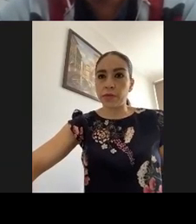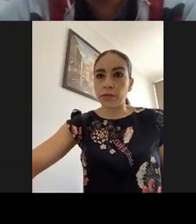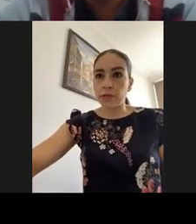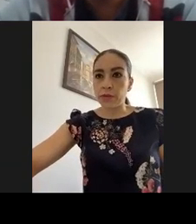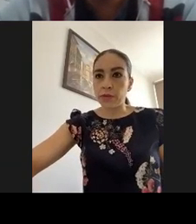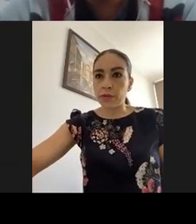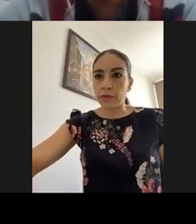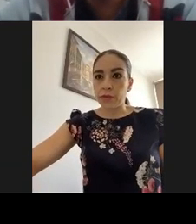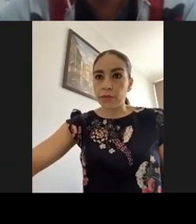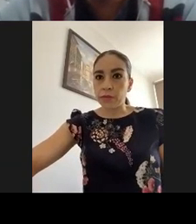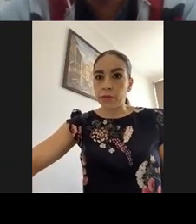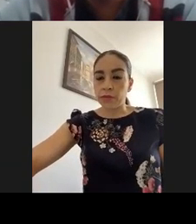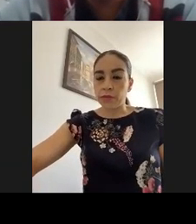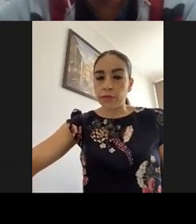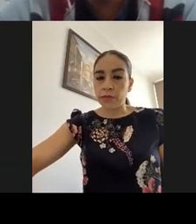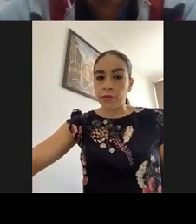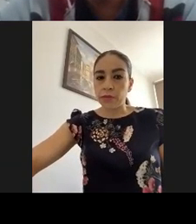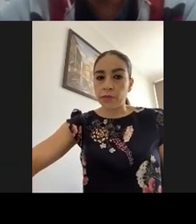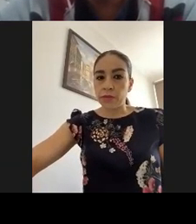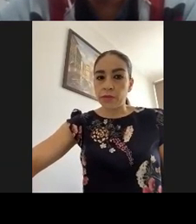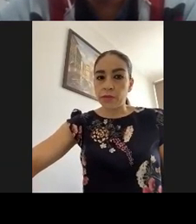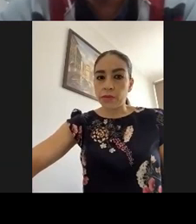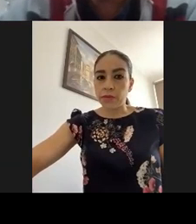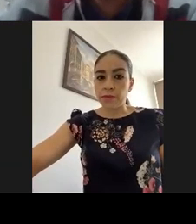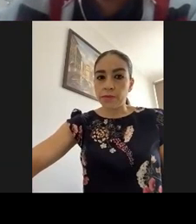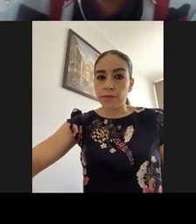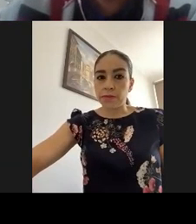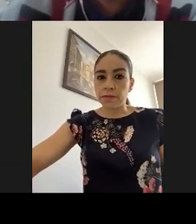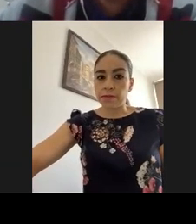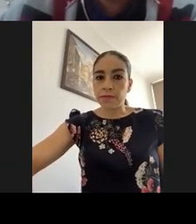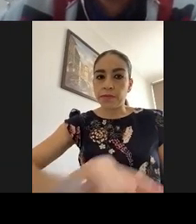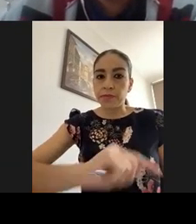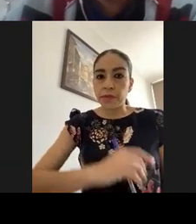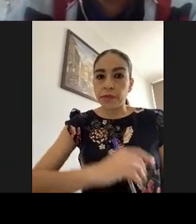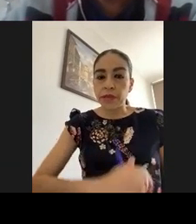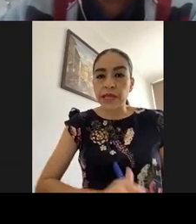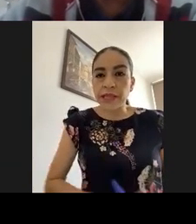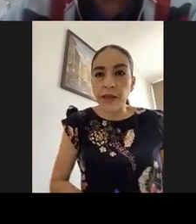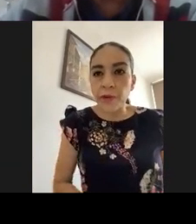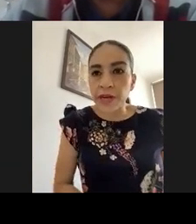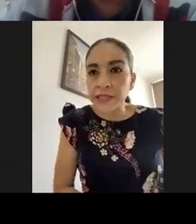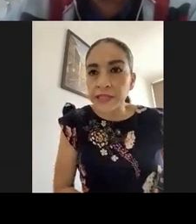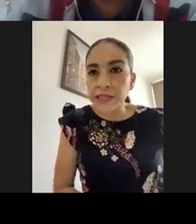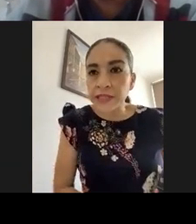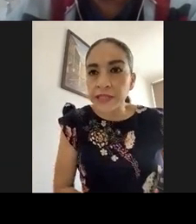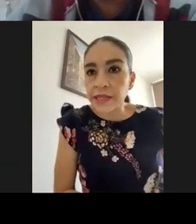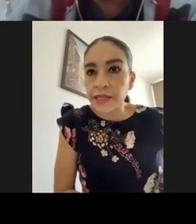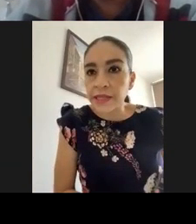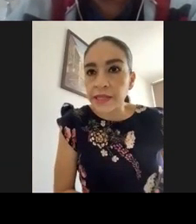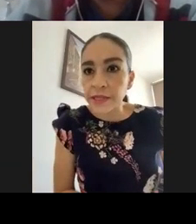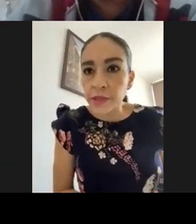con el orden del día, por favor. ¿Qué tal? Buenas tardes, compañeros. Con su permiso, empezamos con el registro de